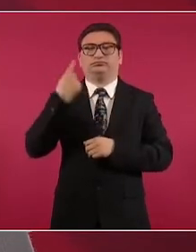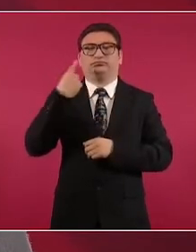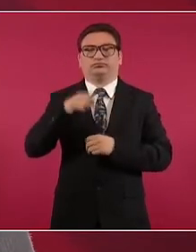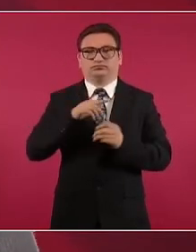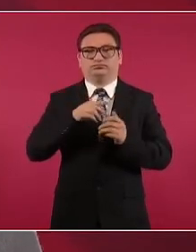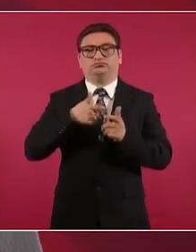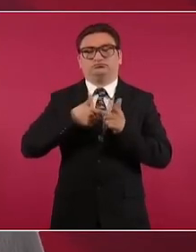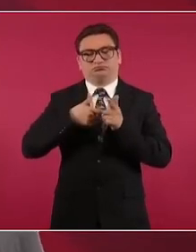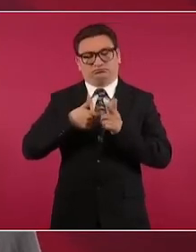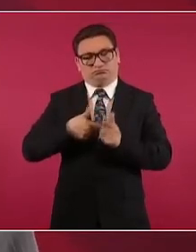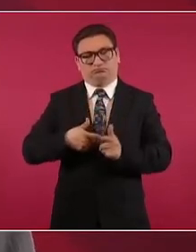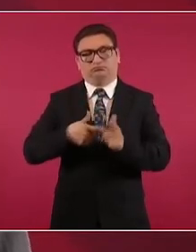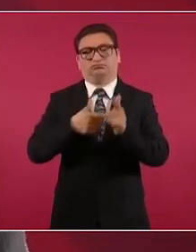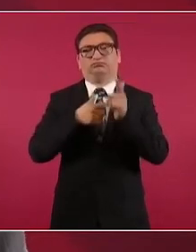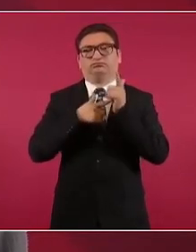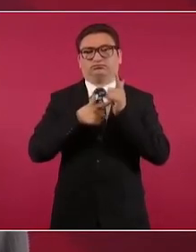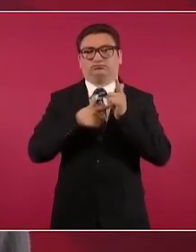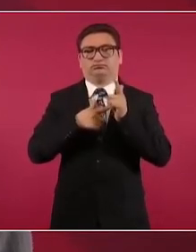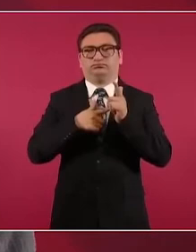seguir